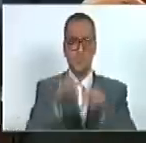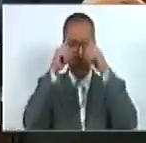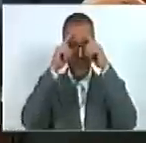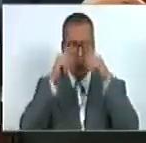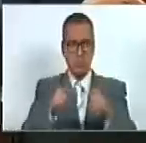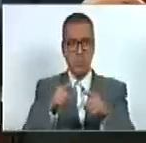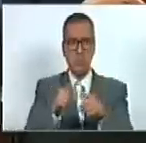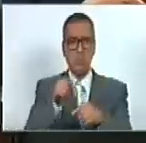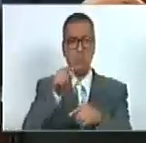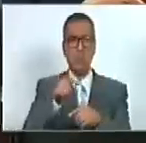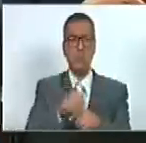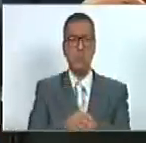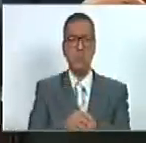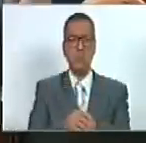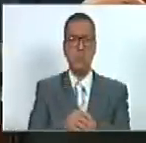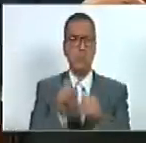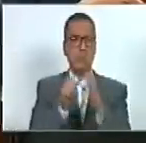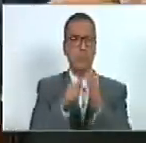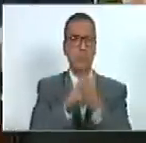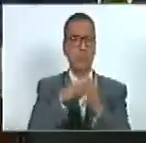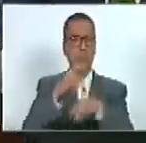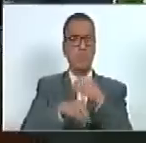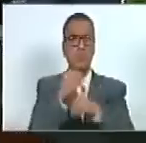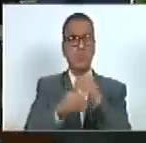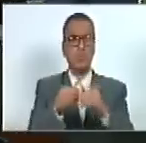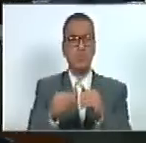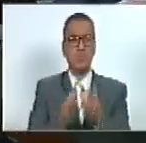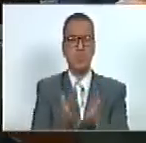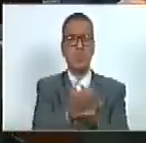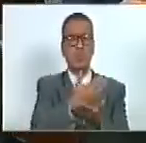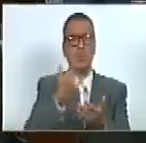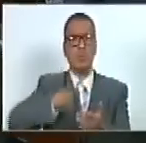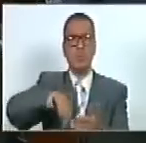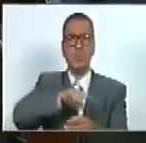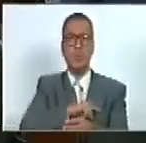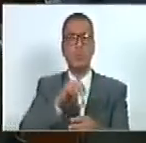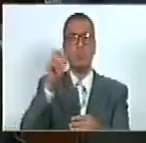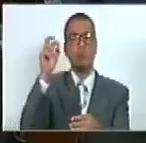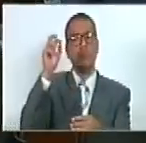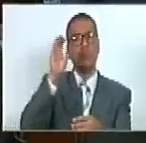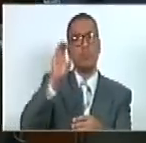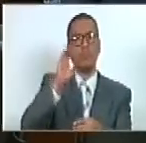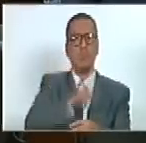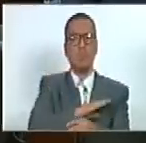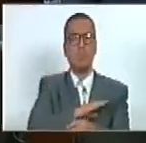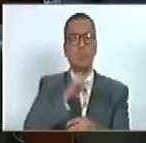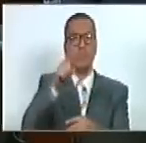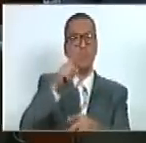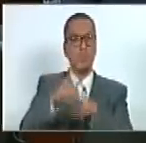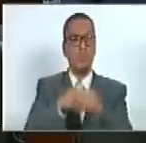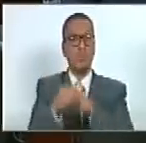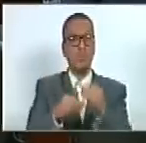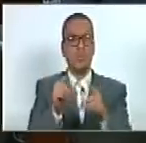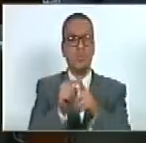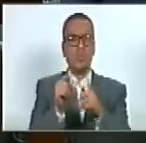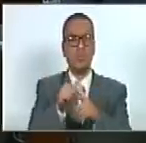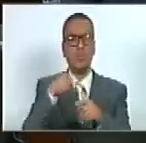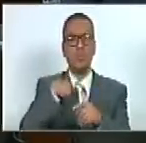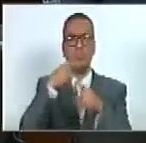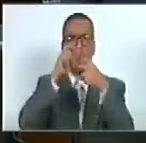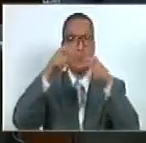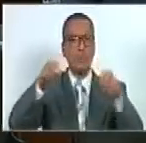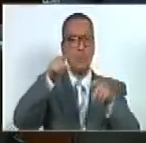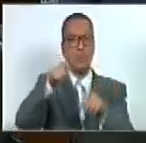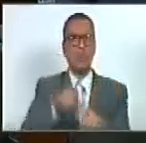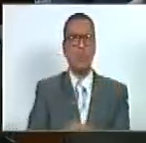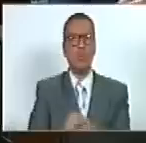decisiones están a punto de ocurrir como la expoliación de nuestro activo del Estado venezolano, aplican aquella peregrina tesis que